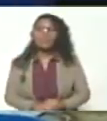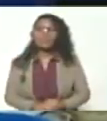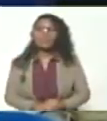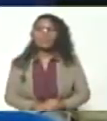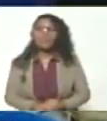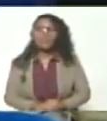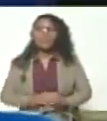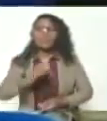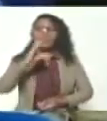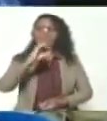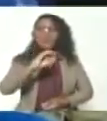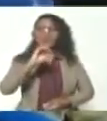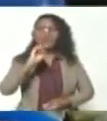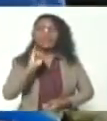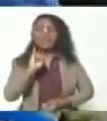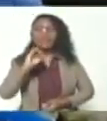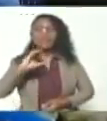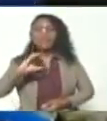CICPC,